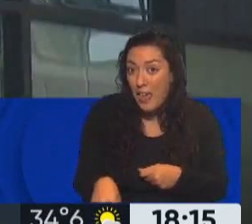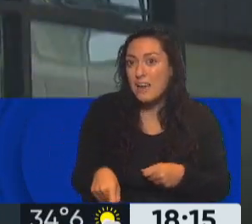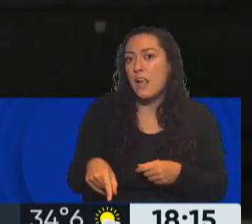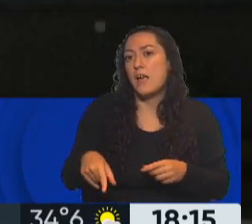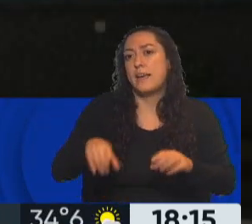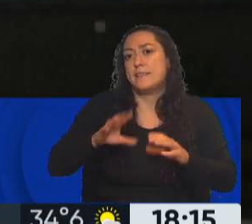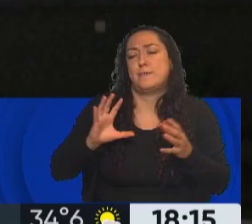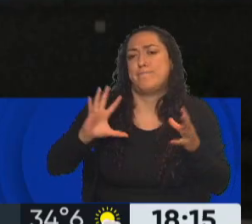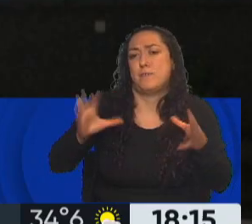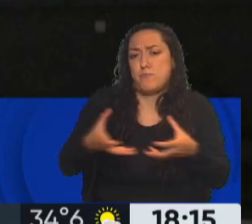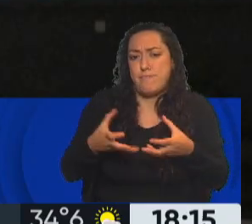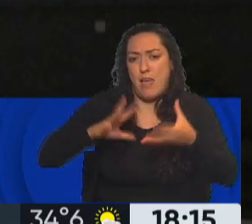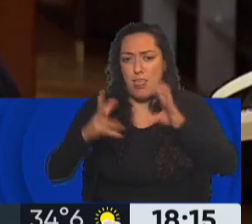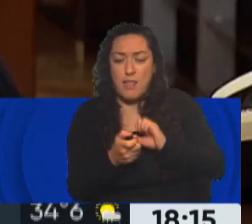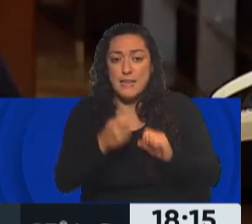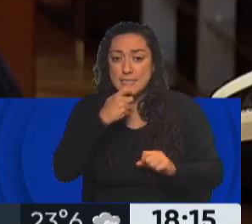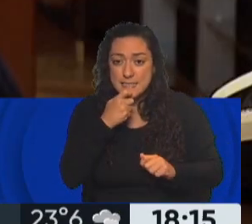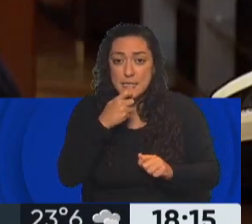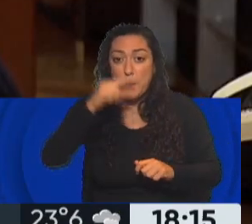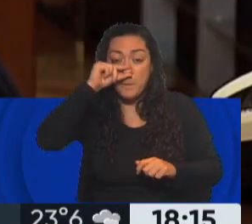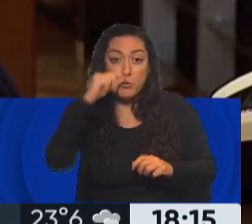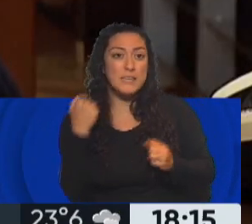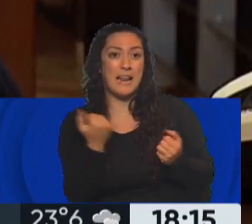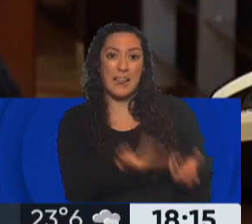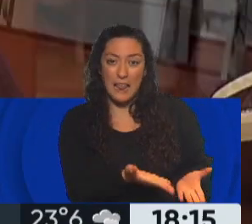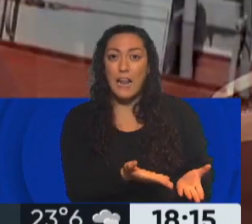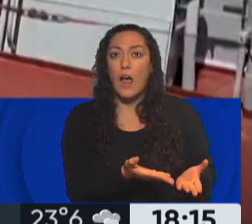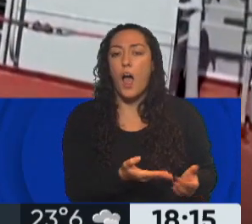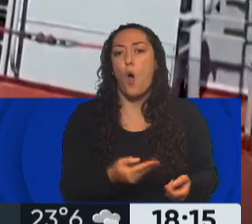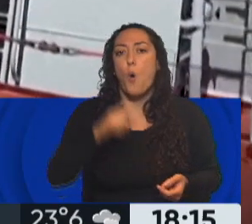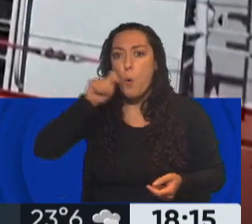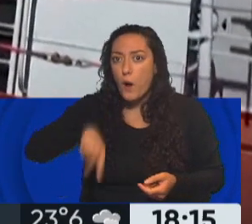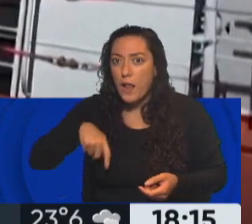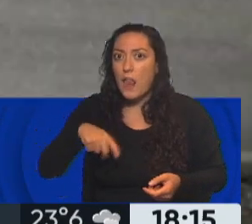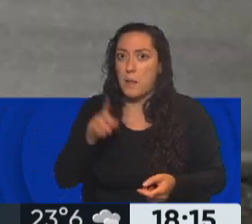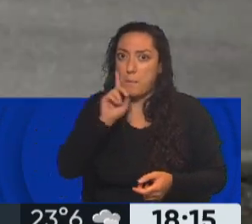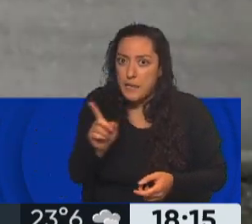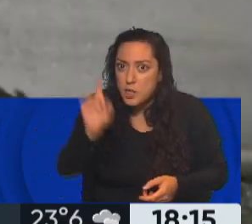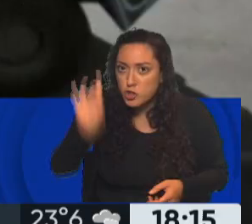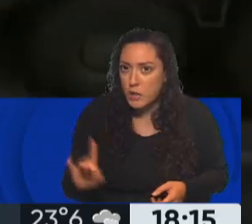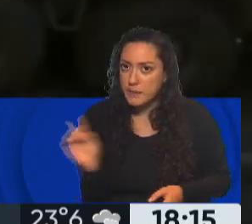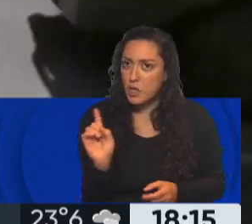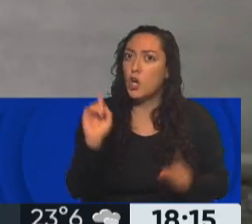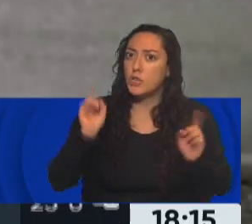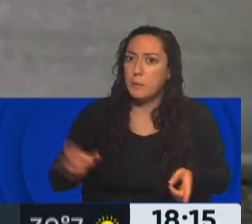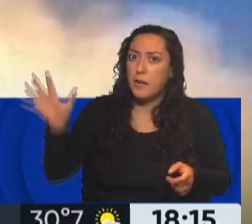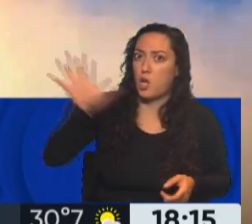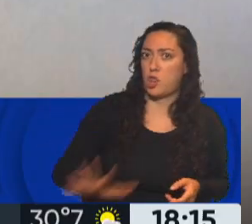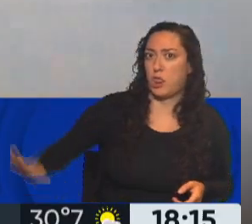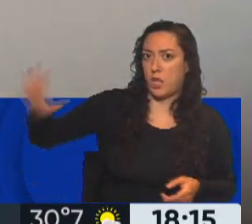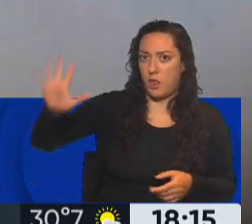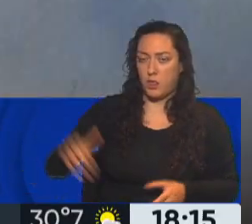el bloque y que si se otorga a Putin lo que pide, no solo Ucrania estará en peligro, sino también el resto del continente.